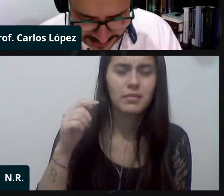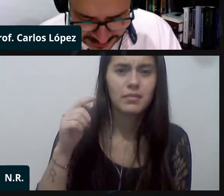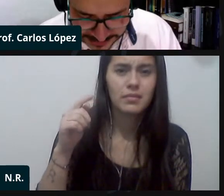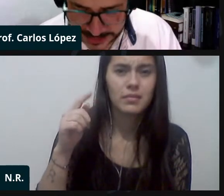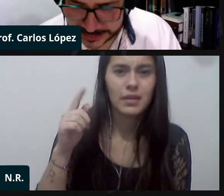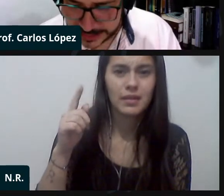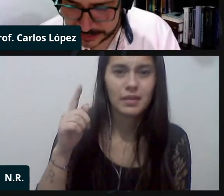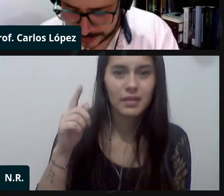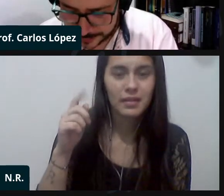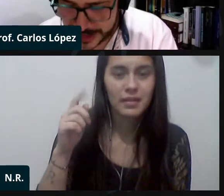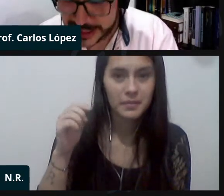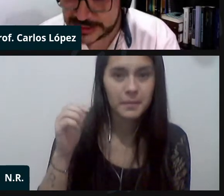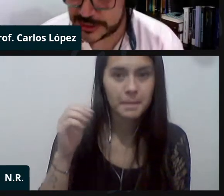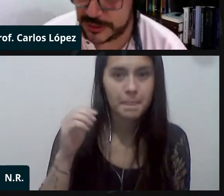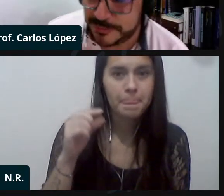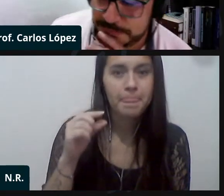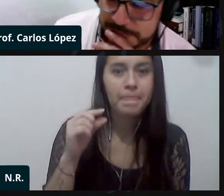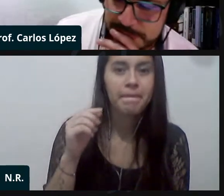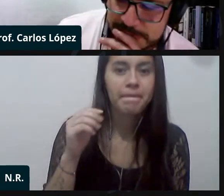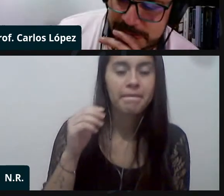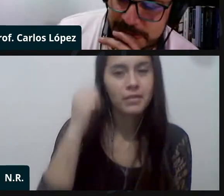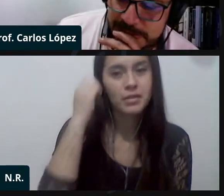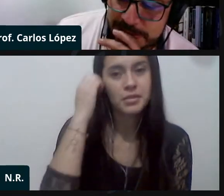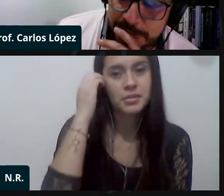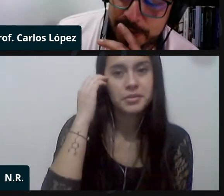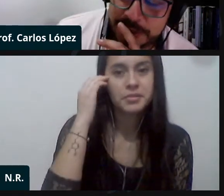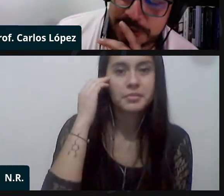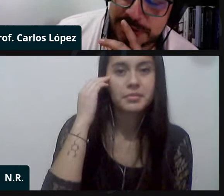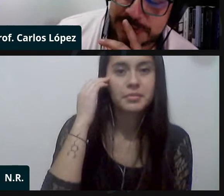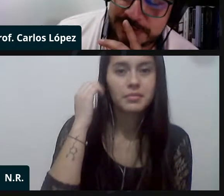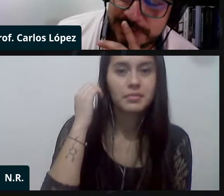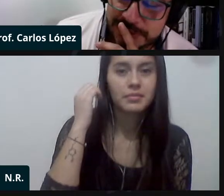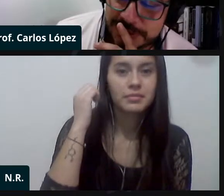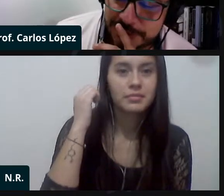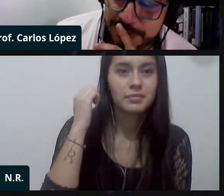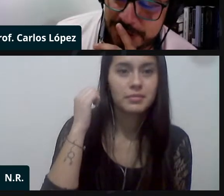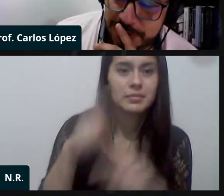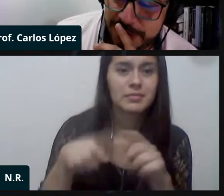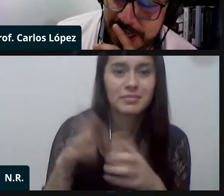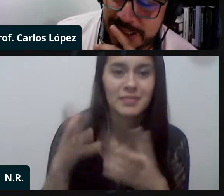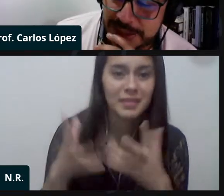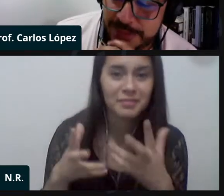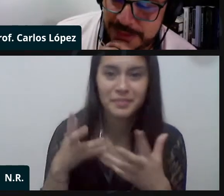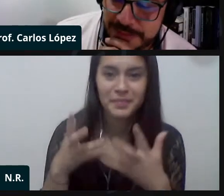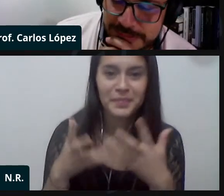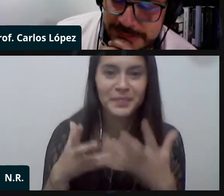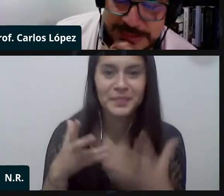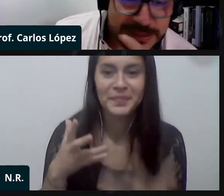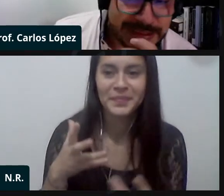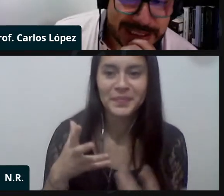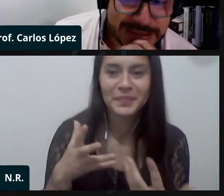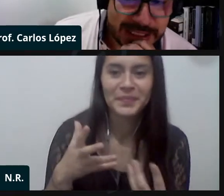Métase aquí a esta dirección. Maestro. No puedo, George. No sé por qué no me deja.